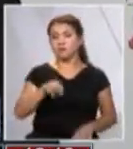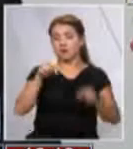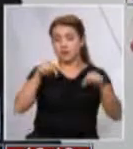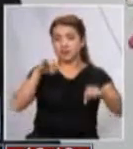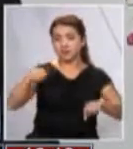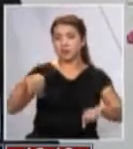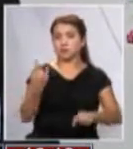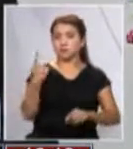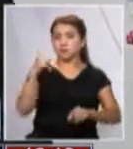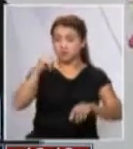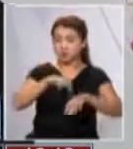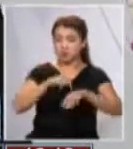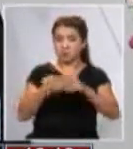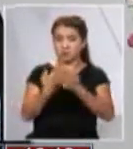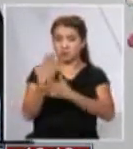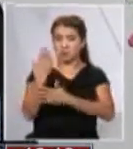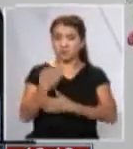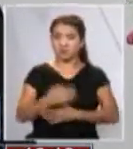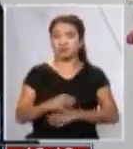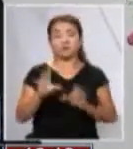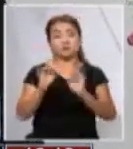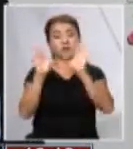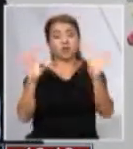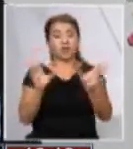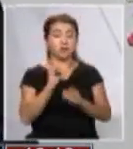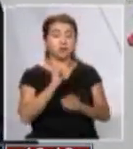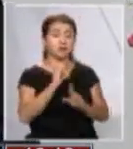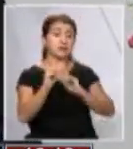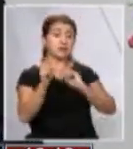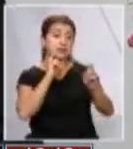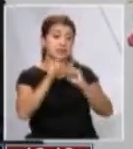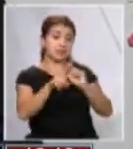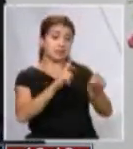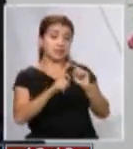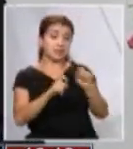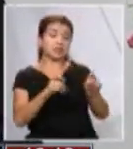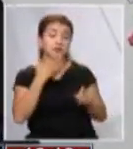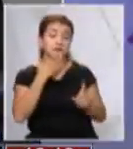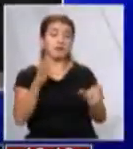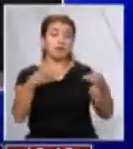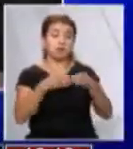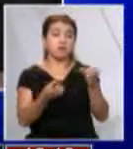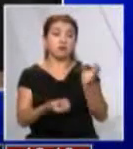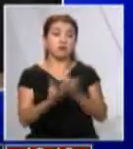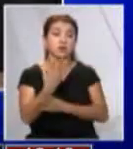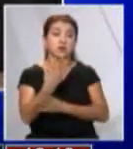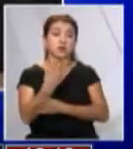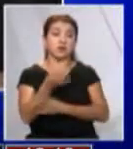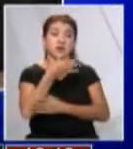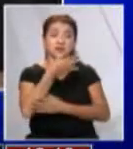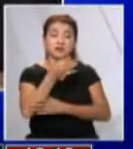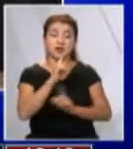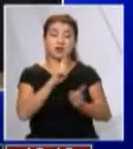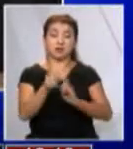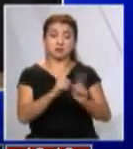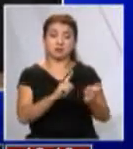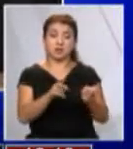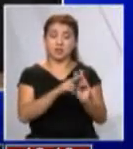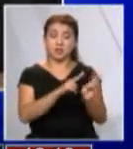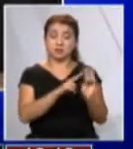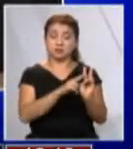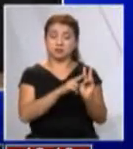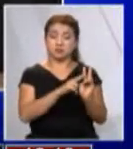jueves a primera hora de la mañana. Claro que sí, y las críticas que venían de la nueva mayoría precisamente apuntaban a la gestión o al manejo que había